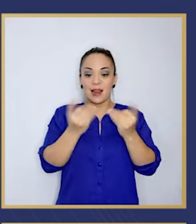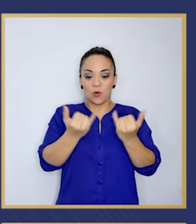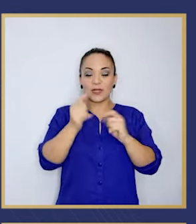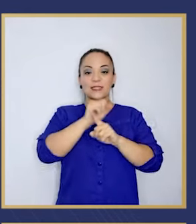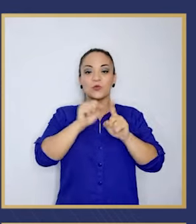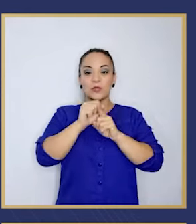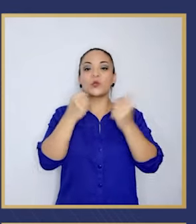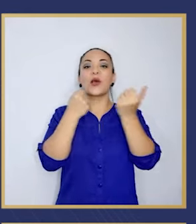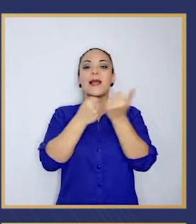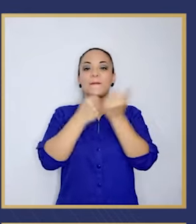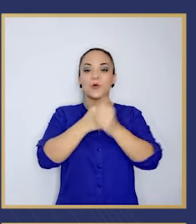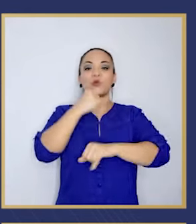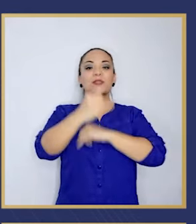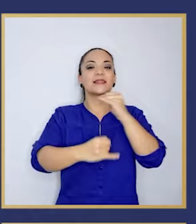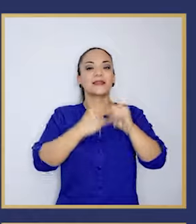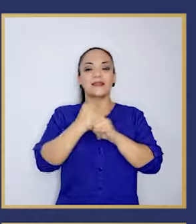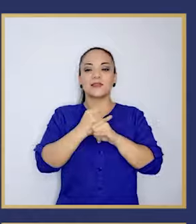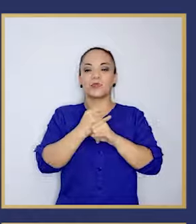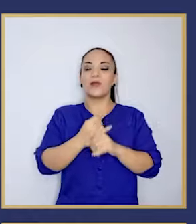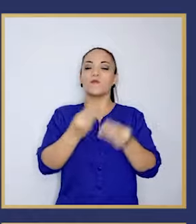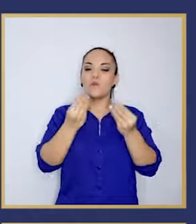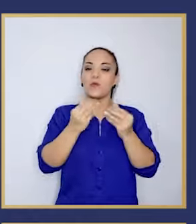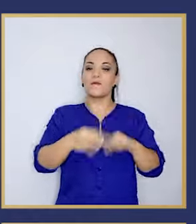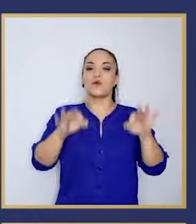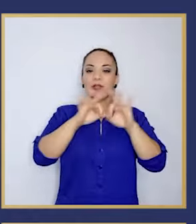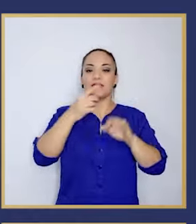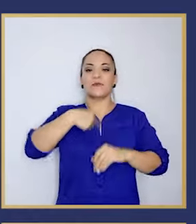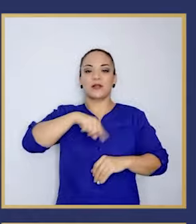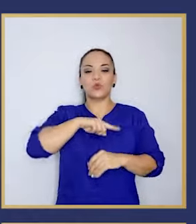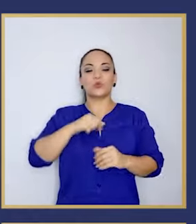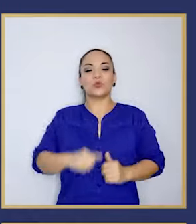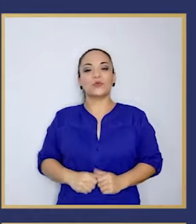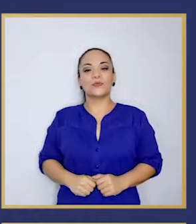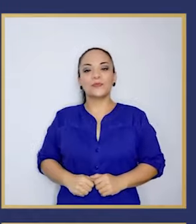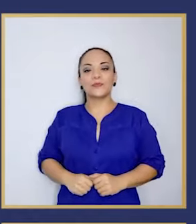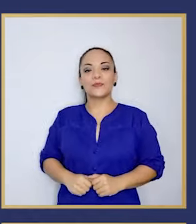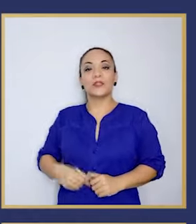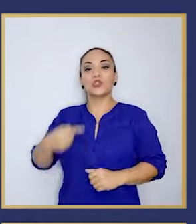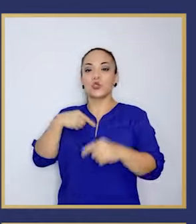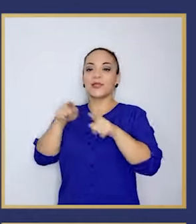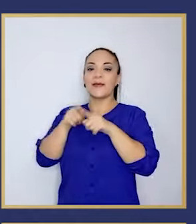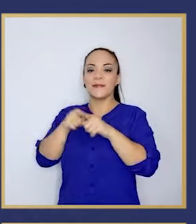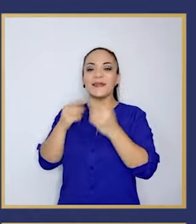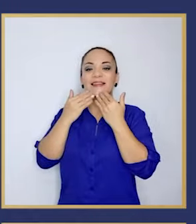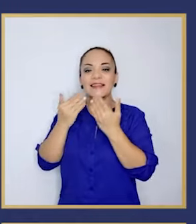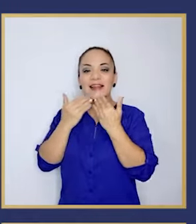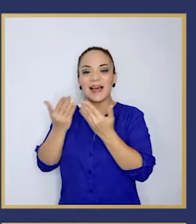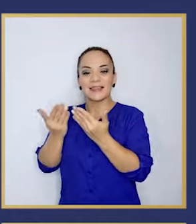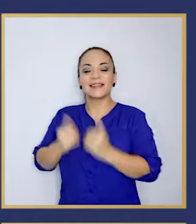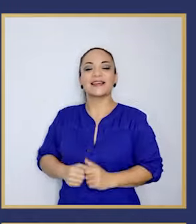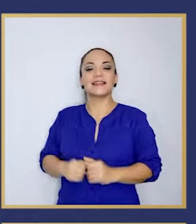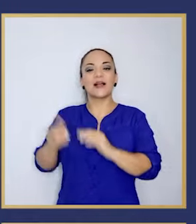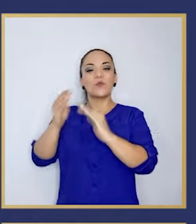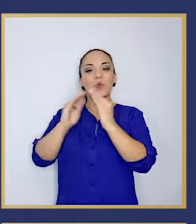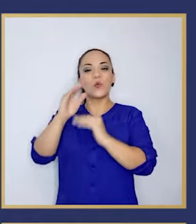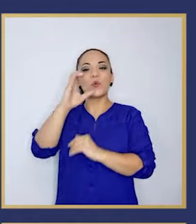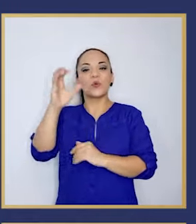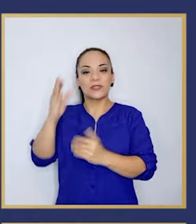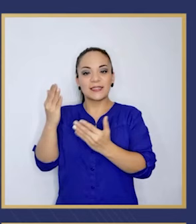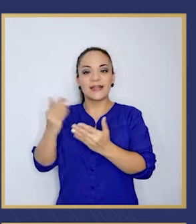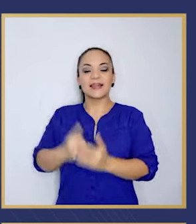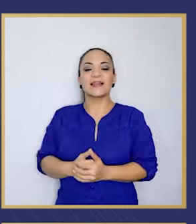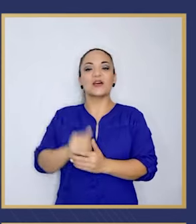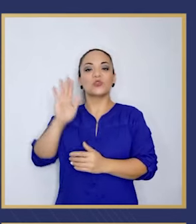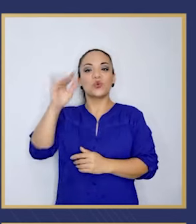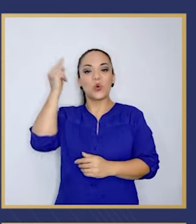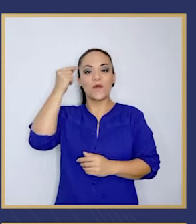en este caso, el apoyo internacional para nosotros es clave. No, yo también quiero darle las gracias al